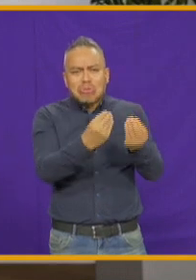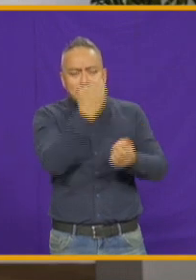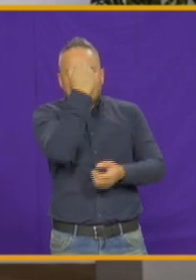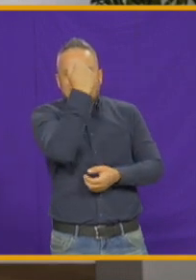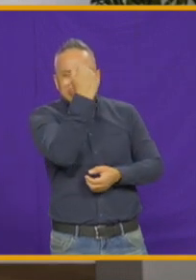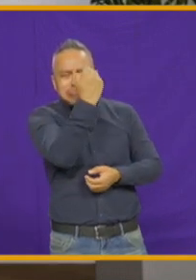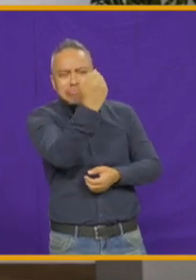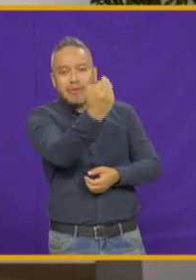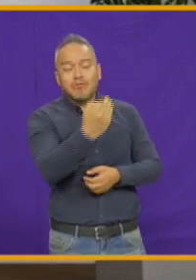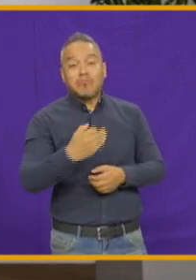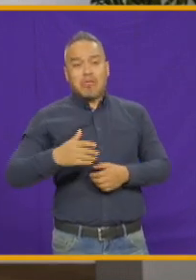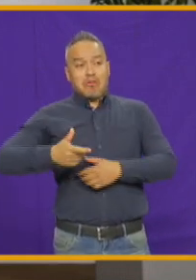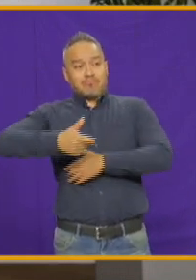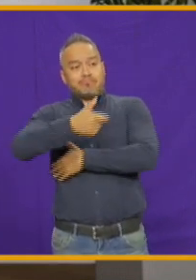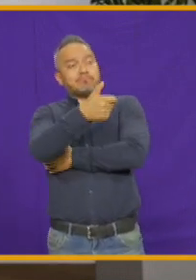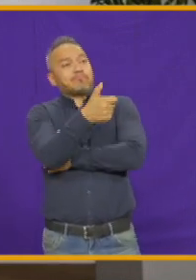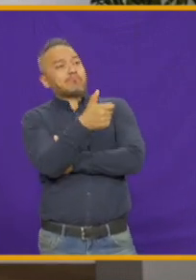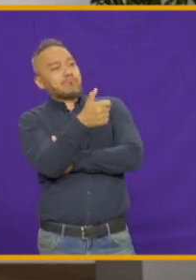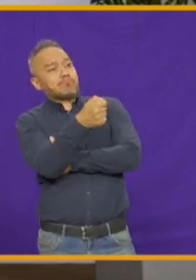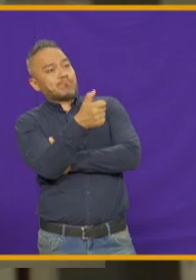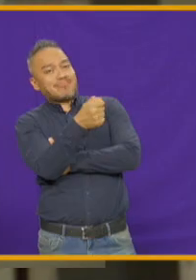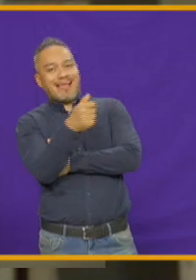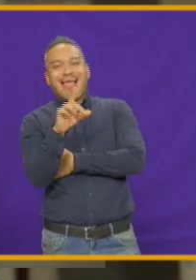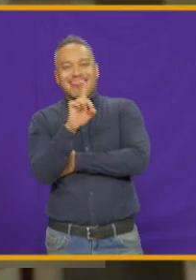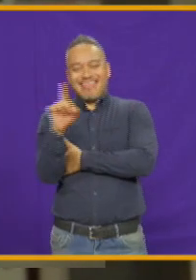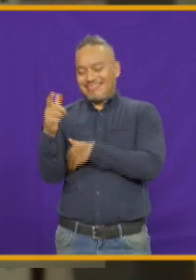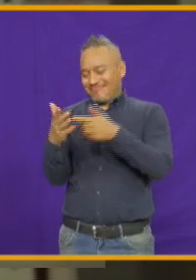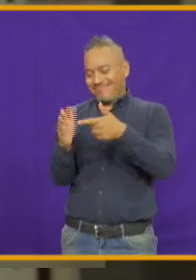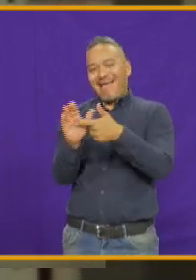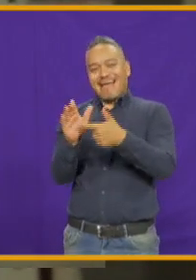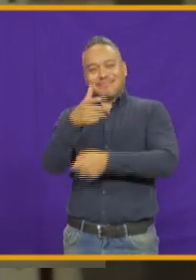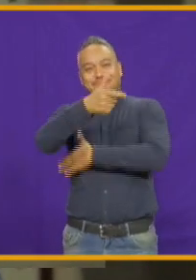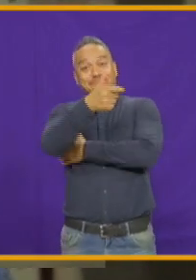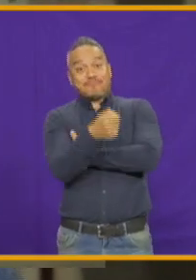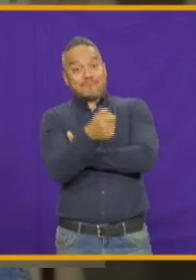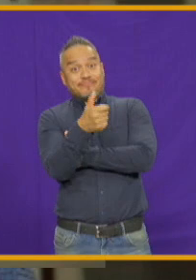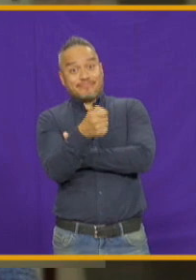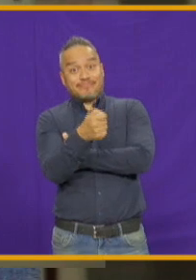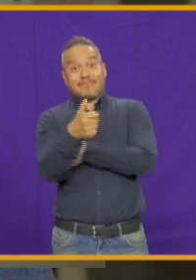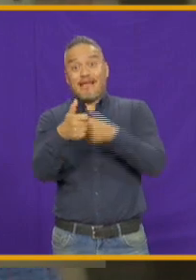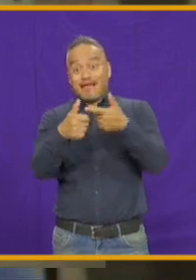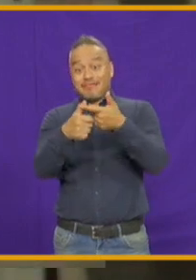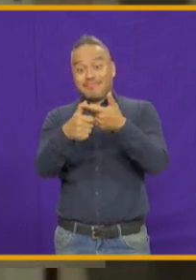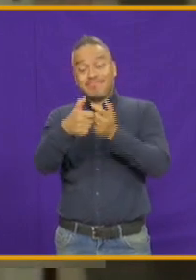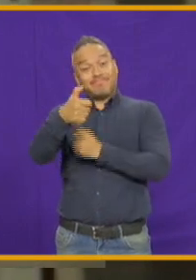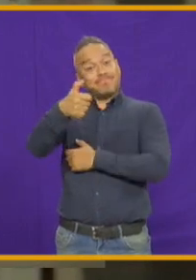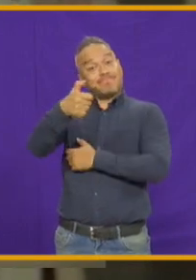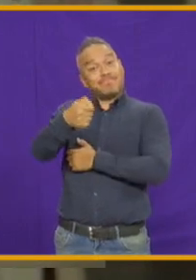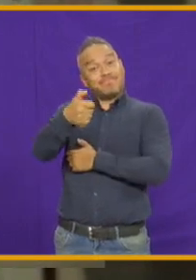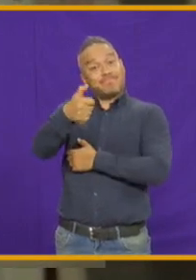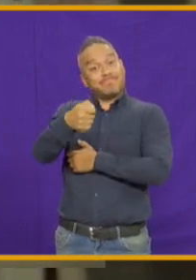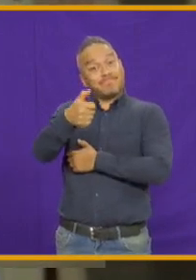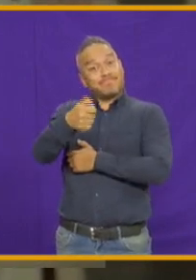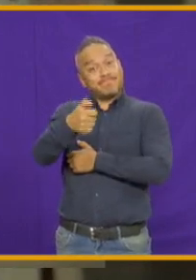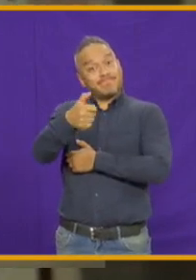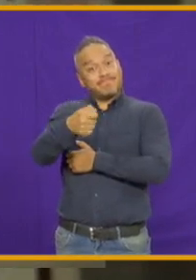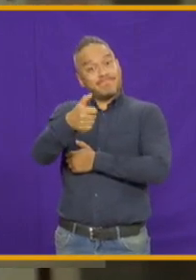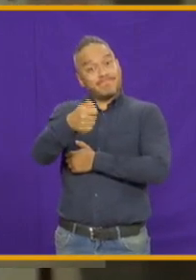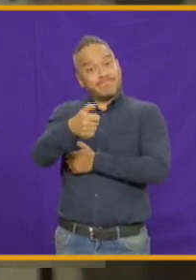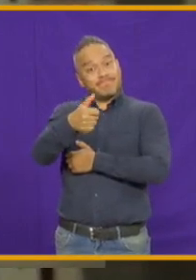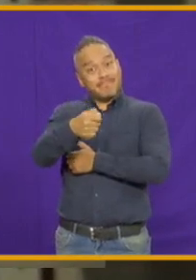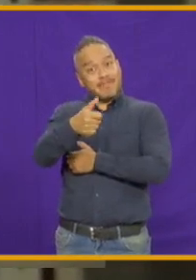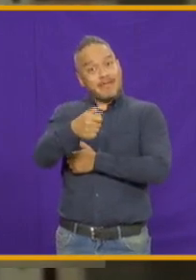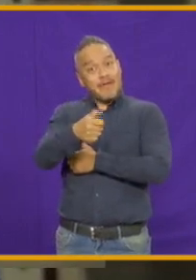sostenía El mando de la tele con la mano derecha era la mano del pulgar rápido nadie podría hacer clic